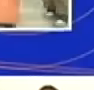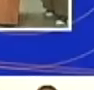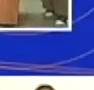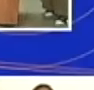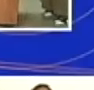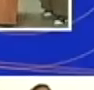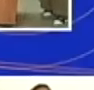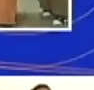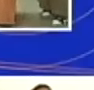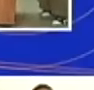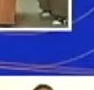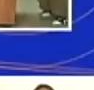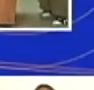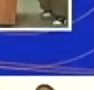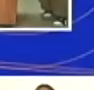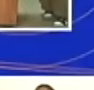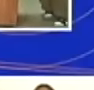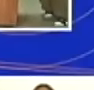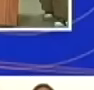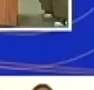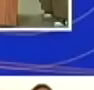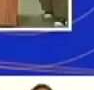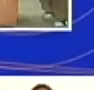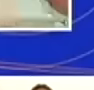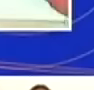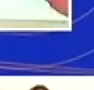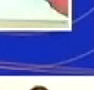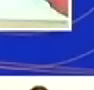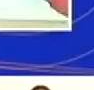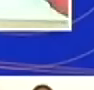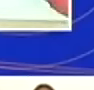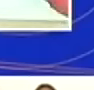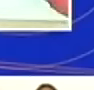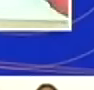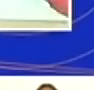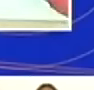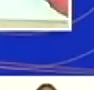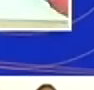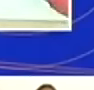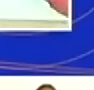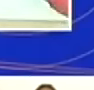haciendo contenidos creativos de impacto.